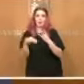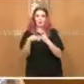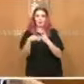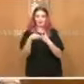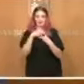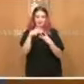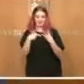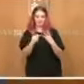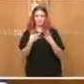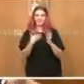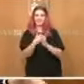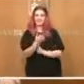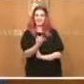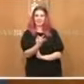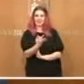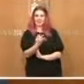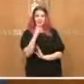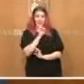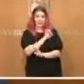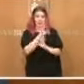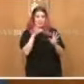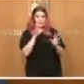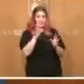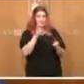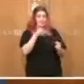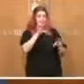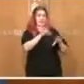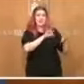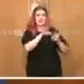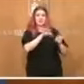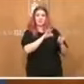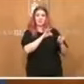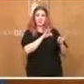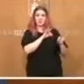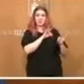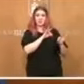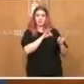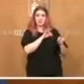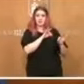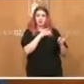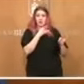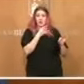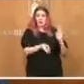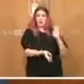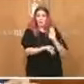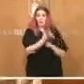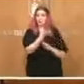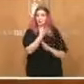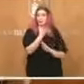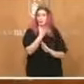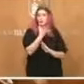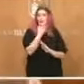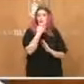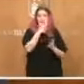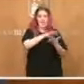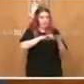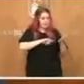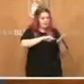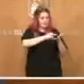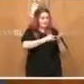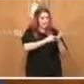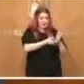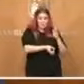¿Esto qué quiere decir? Que evidentemente detrás de estas decisiones no eran producto de informes